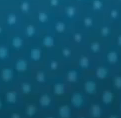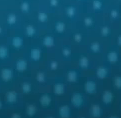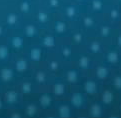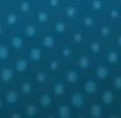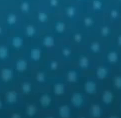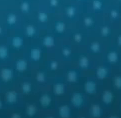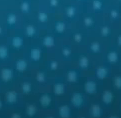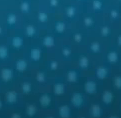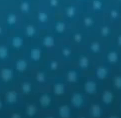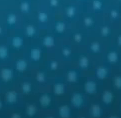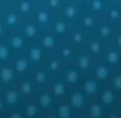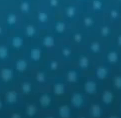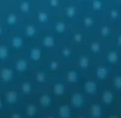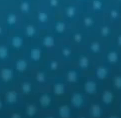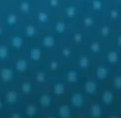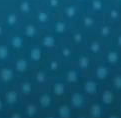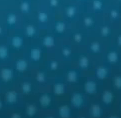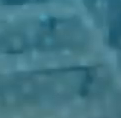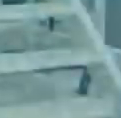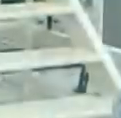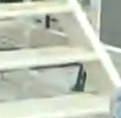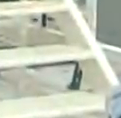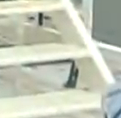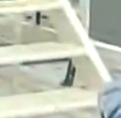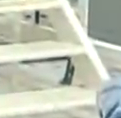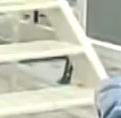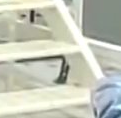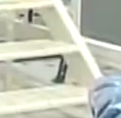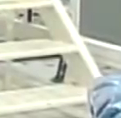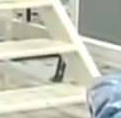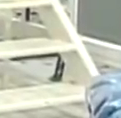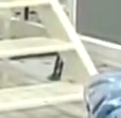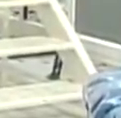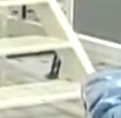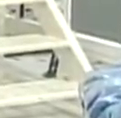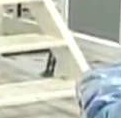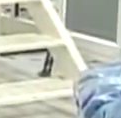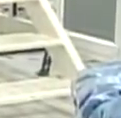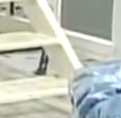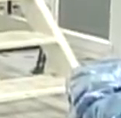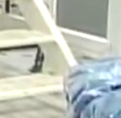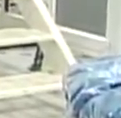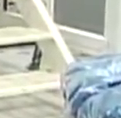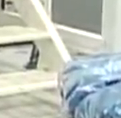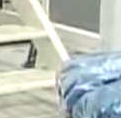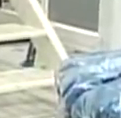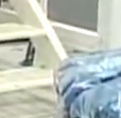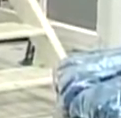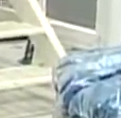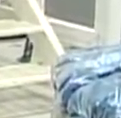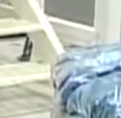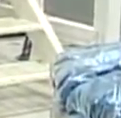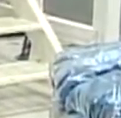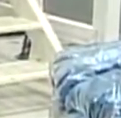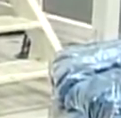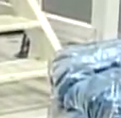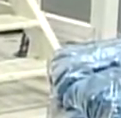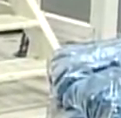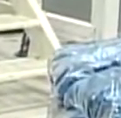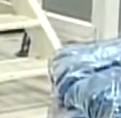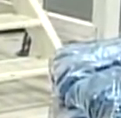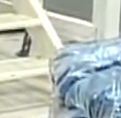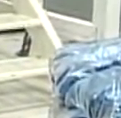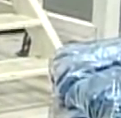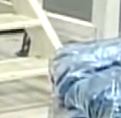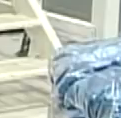contamos con 4 envasadoras, de las cuales podemos envasar 4 presentaciones, 800 gramos